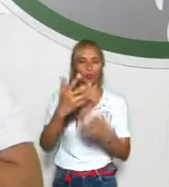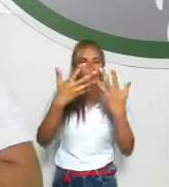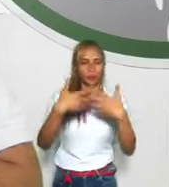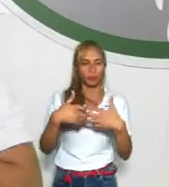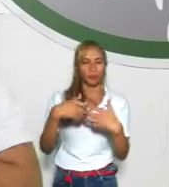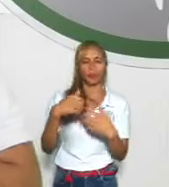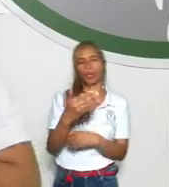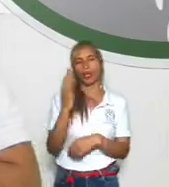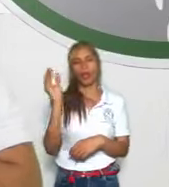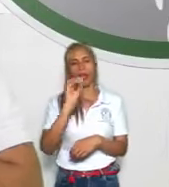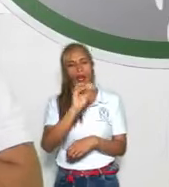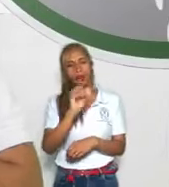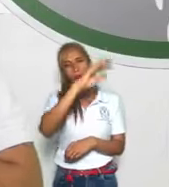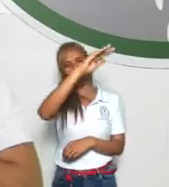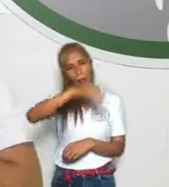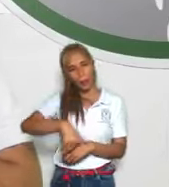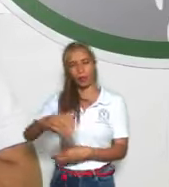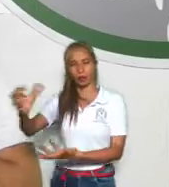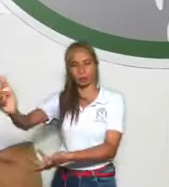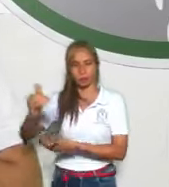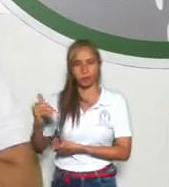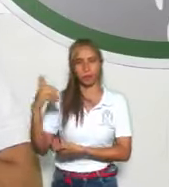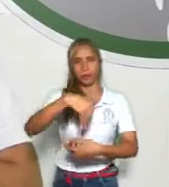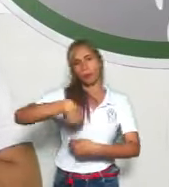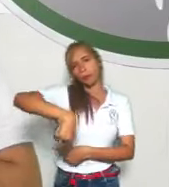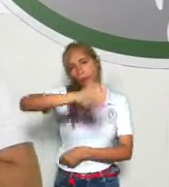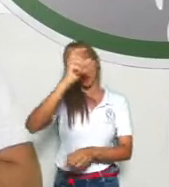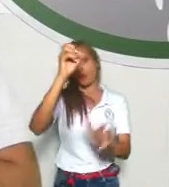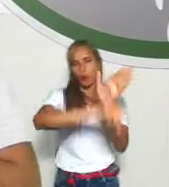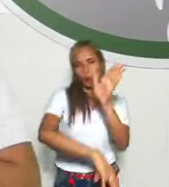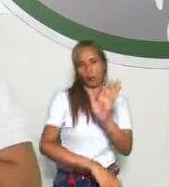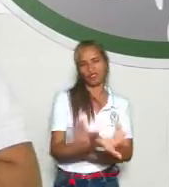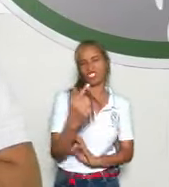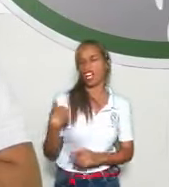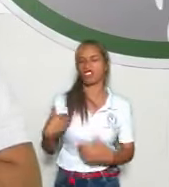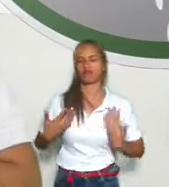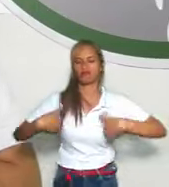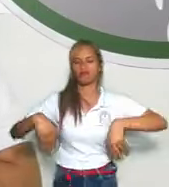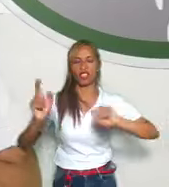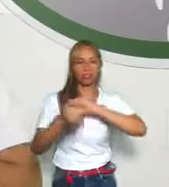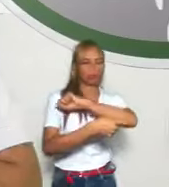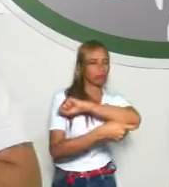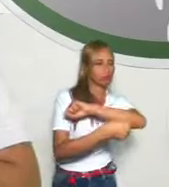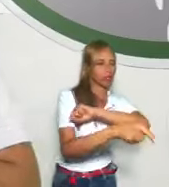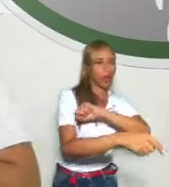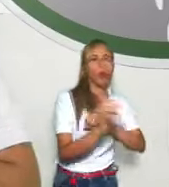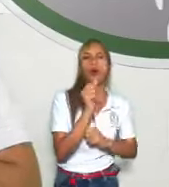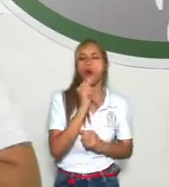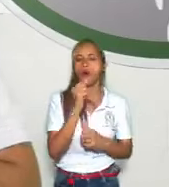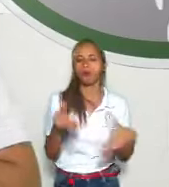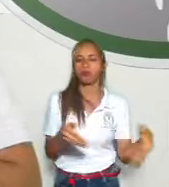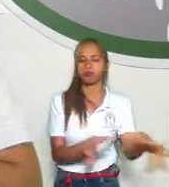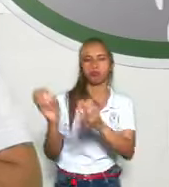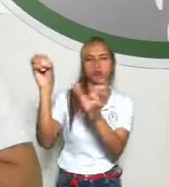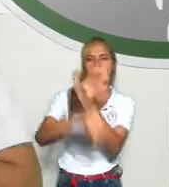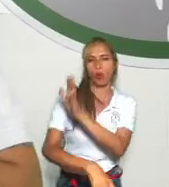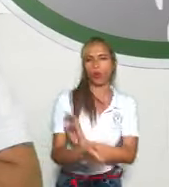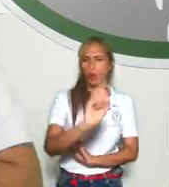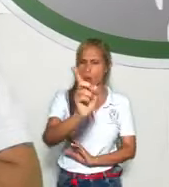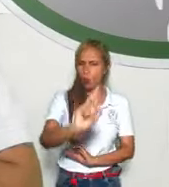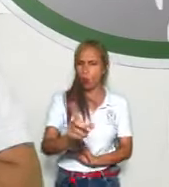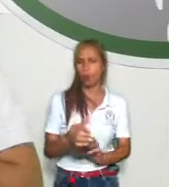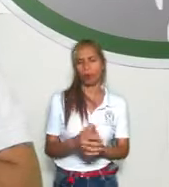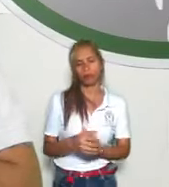pero por favor no lo tiremos a la quebrada o no lo saquemos a la esquina. Obviamente no es inmediato, porque hacen parte de muchas peticiones que tenemos